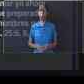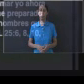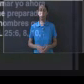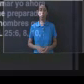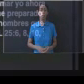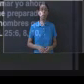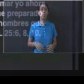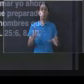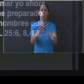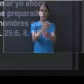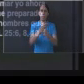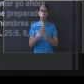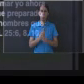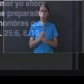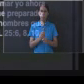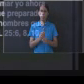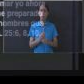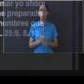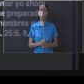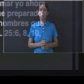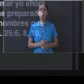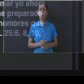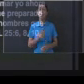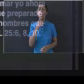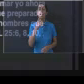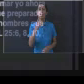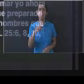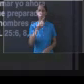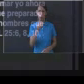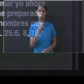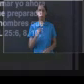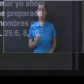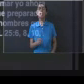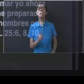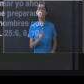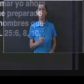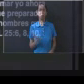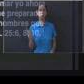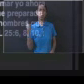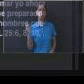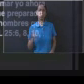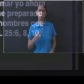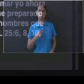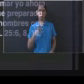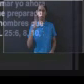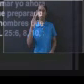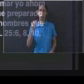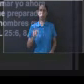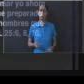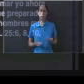darla a hombres que no sé ni de dónde son. No le voy a dar nada. Entonces se van.